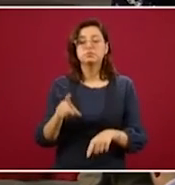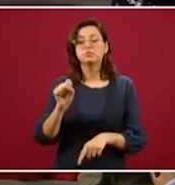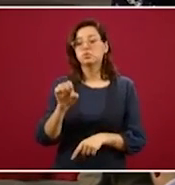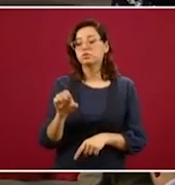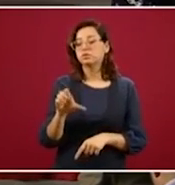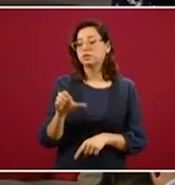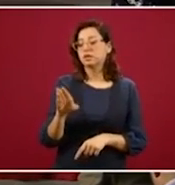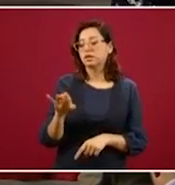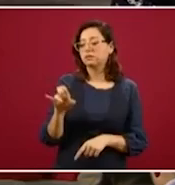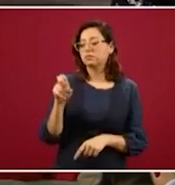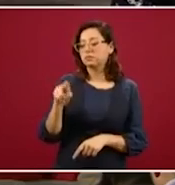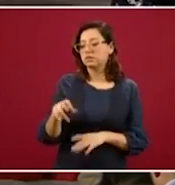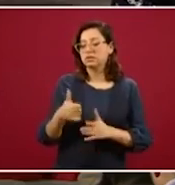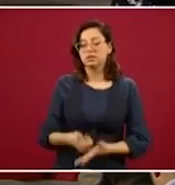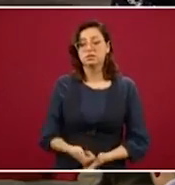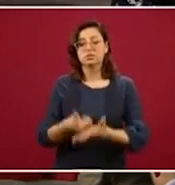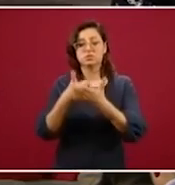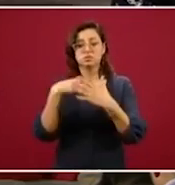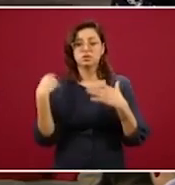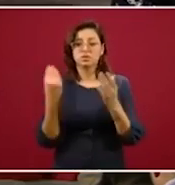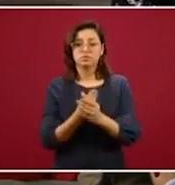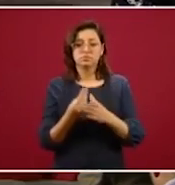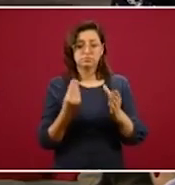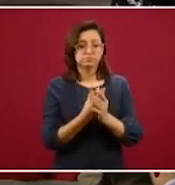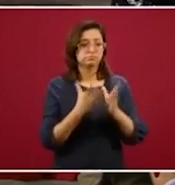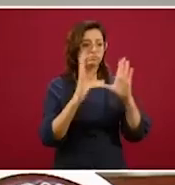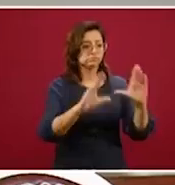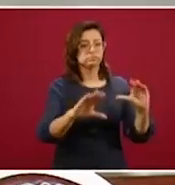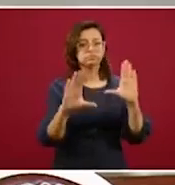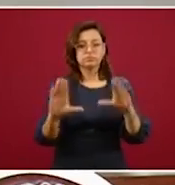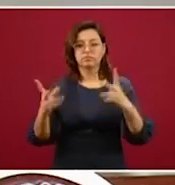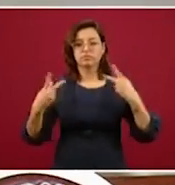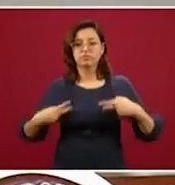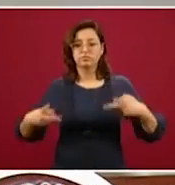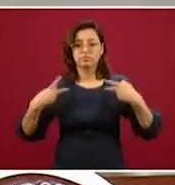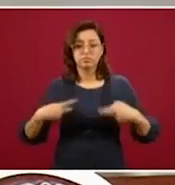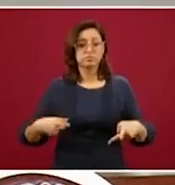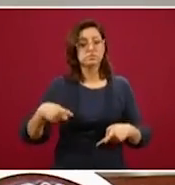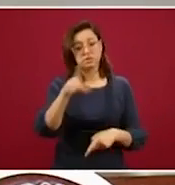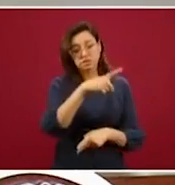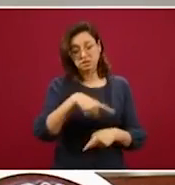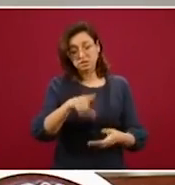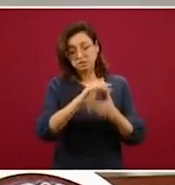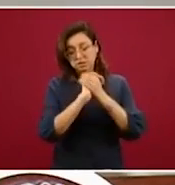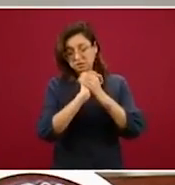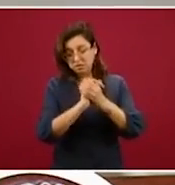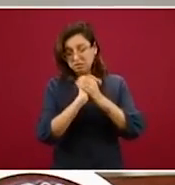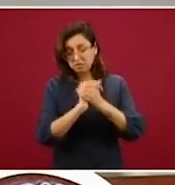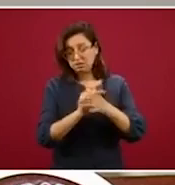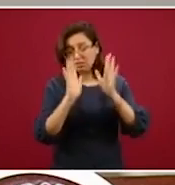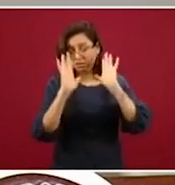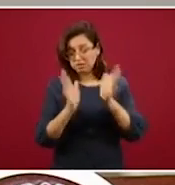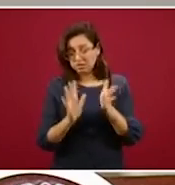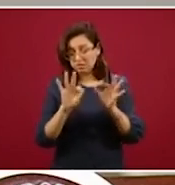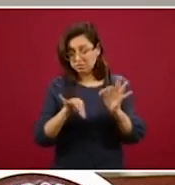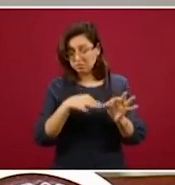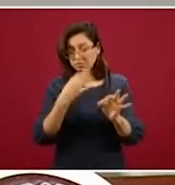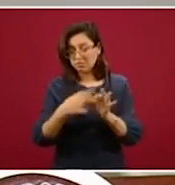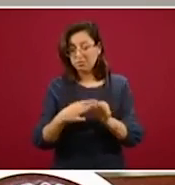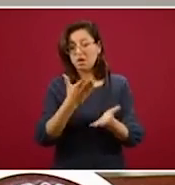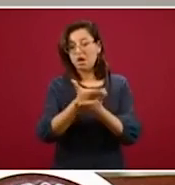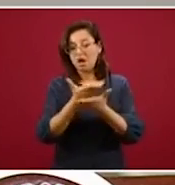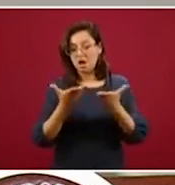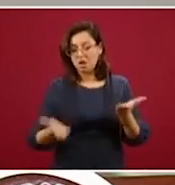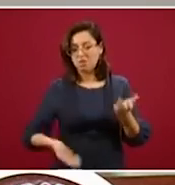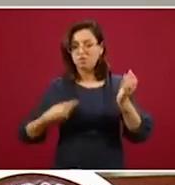la capacitación, están yendo a invitar a todas las personas que ya obtuvieron una tanda para que tengan capacitación presencial